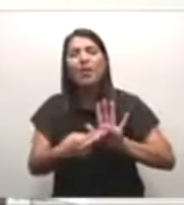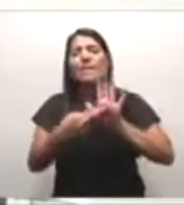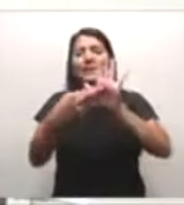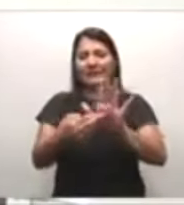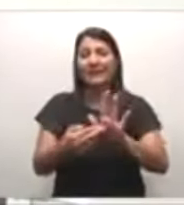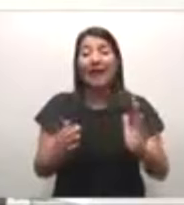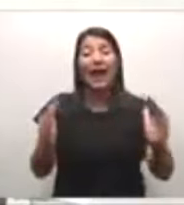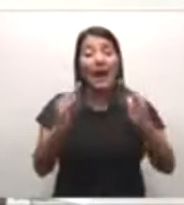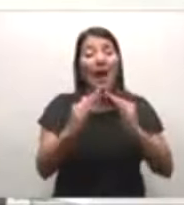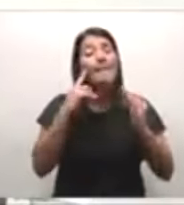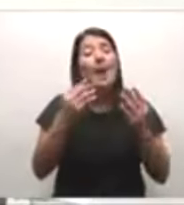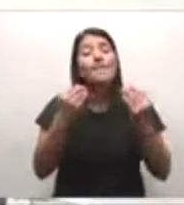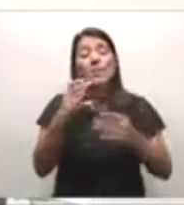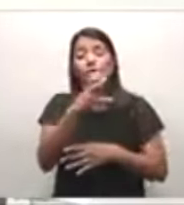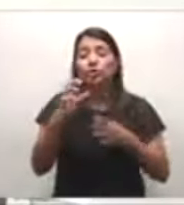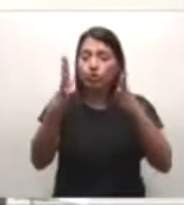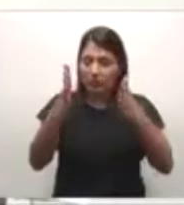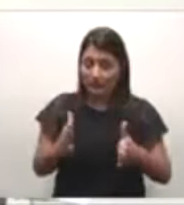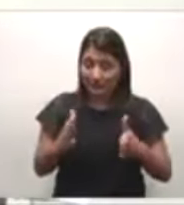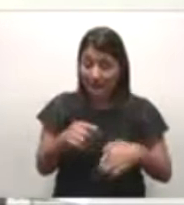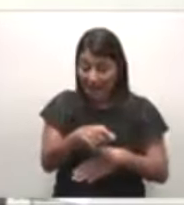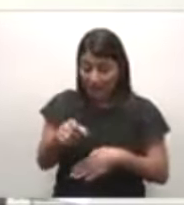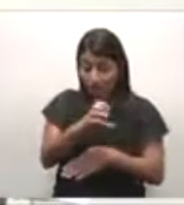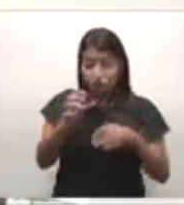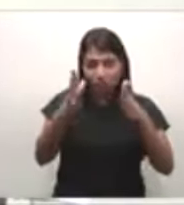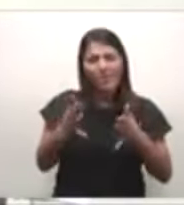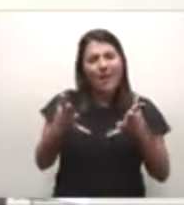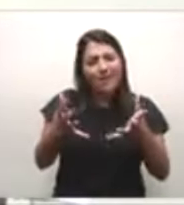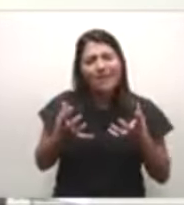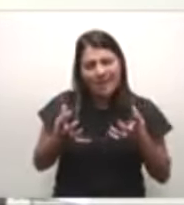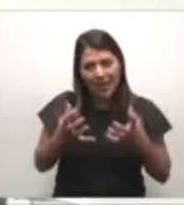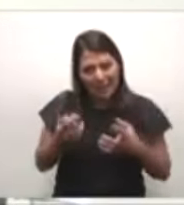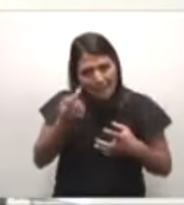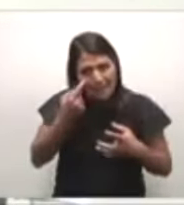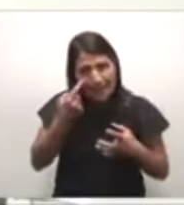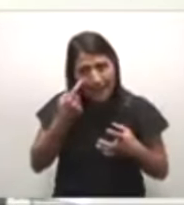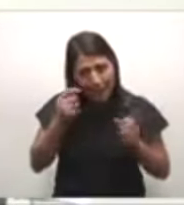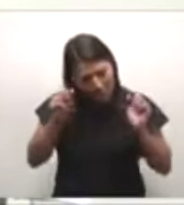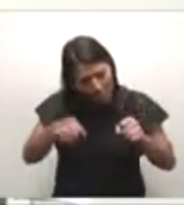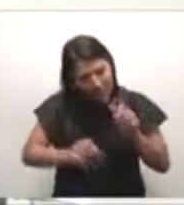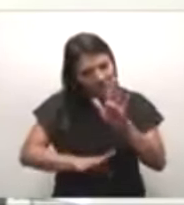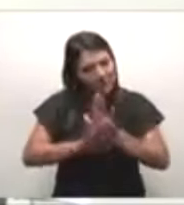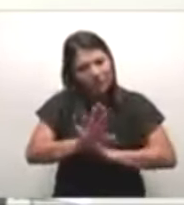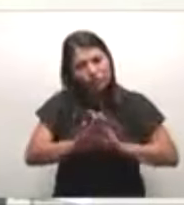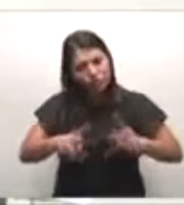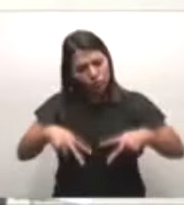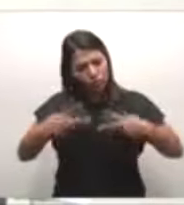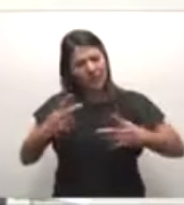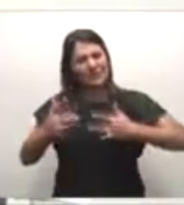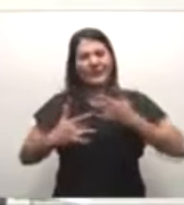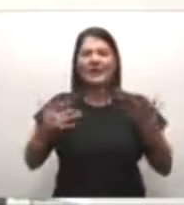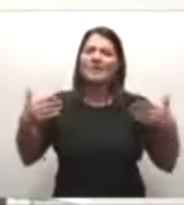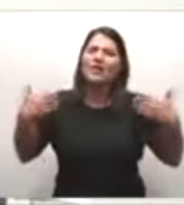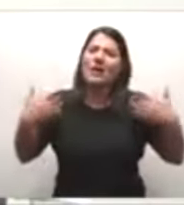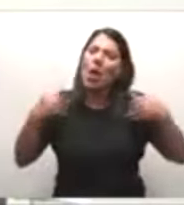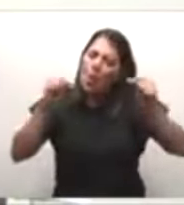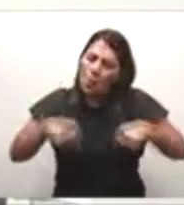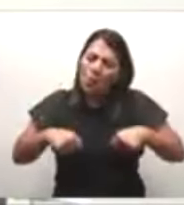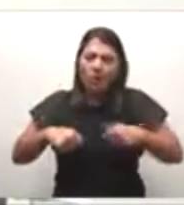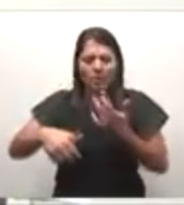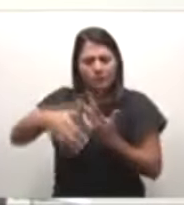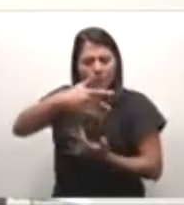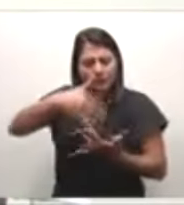el derecho de ver florecer ahí sus vidas, ser felices, convivir en armonía y vivir en